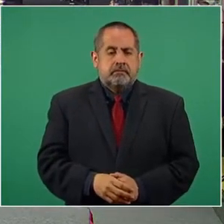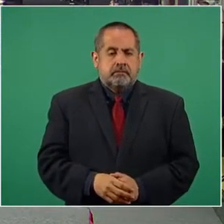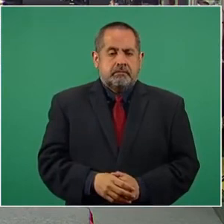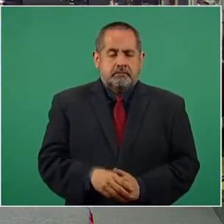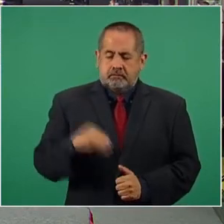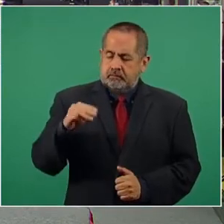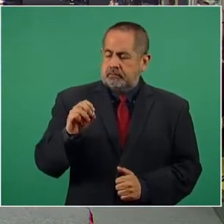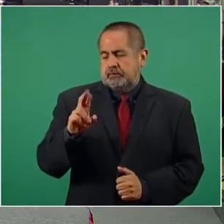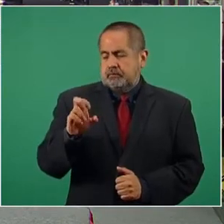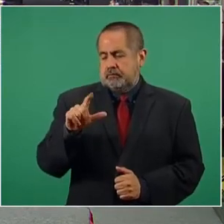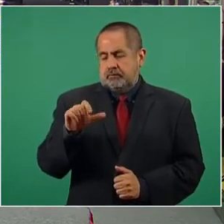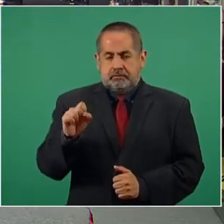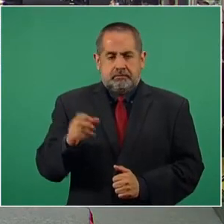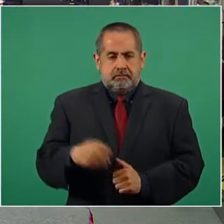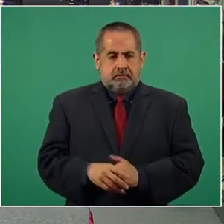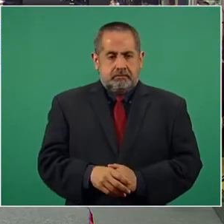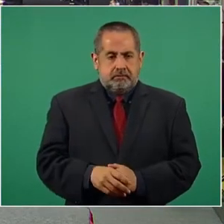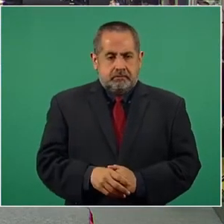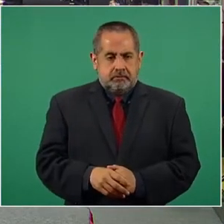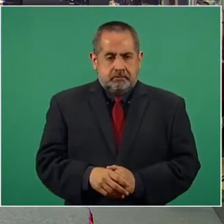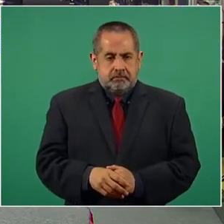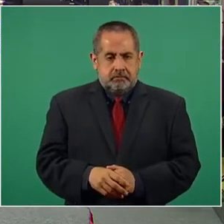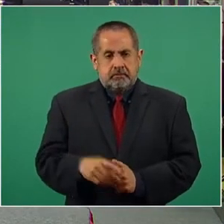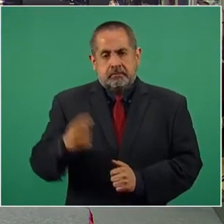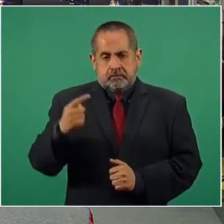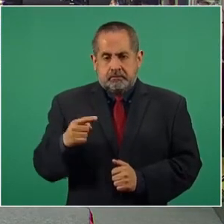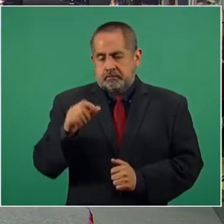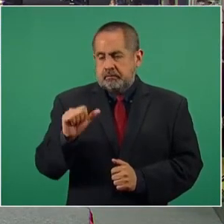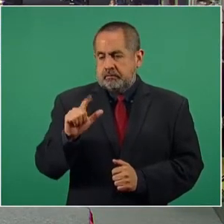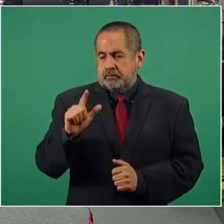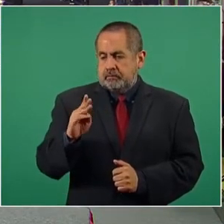Alberto Morales. Ah, y Alberto Marroquín.